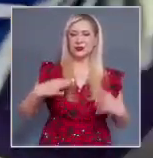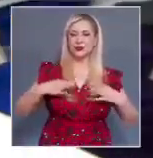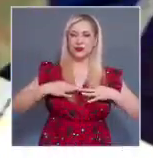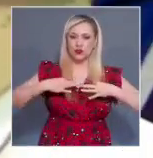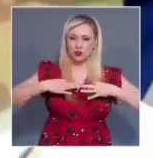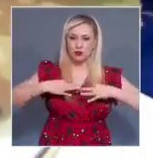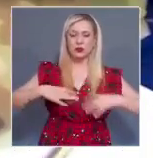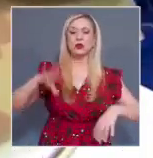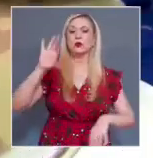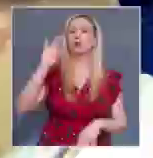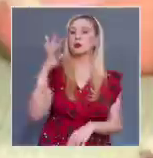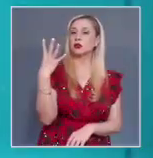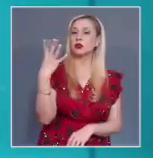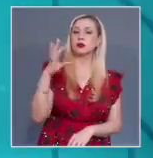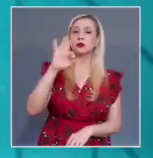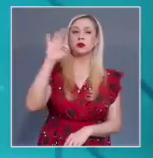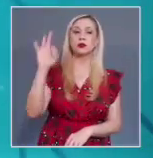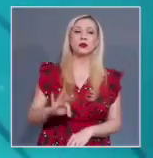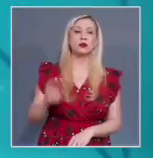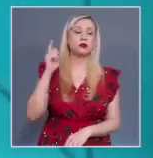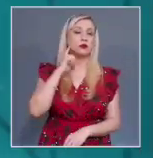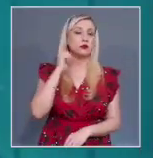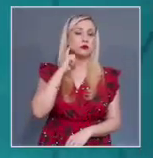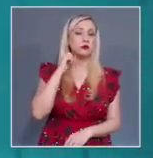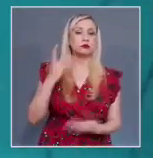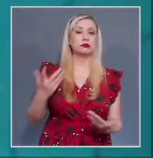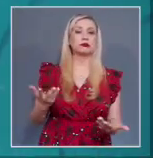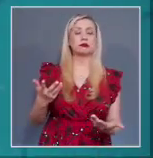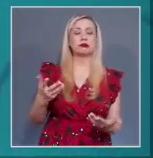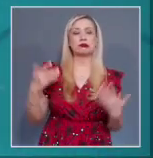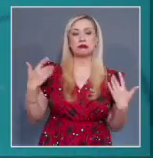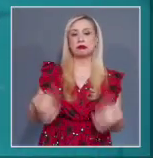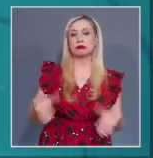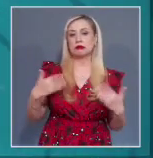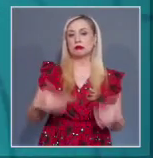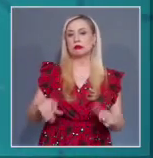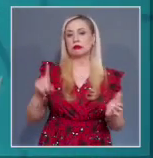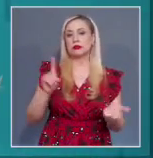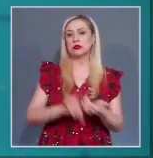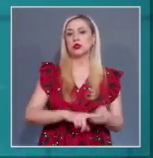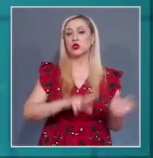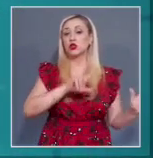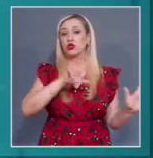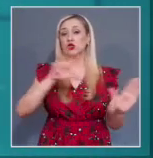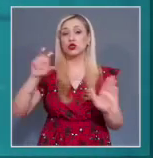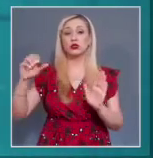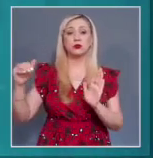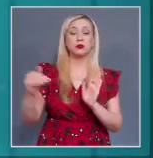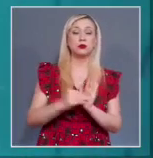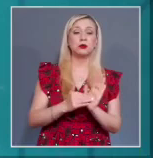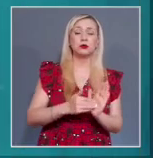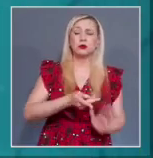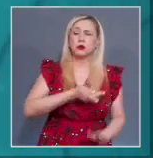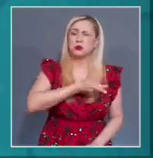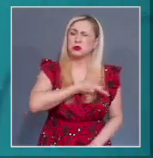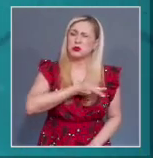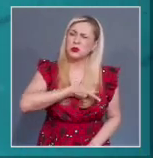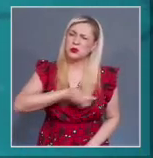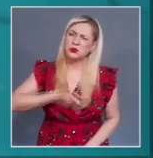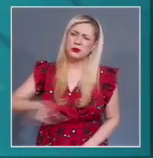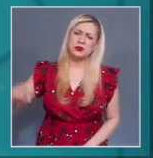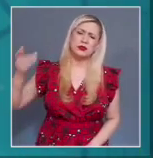43%, alrededor de 800,000, son pobres, reveló el reporte